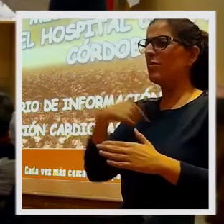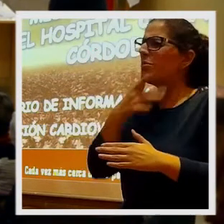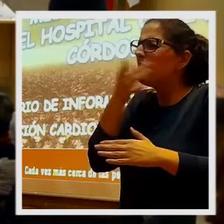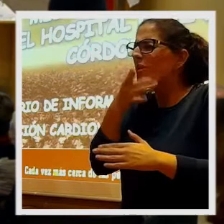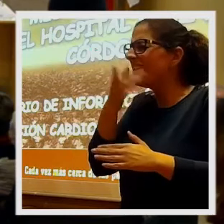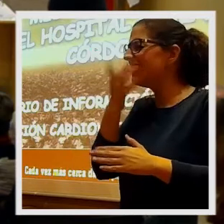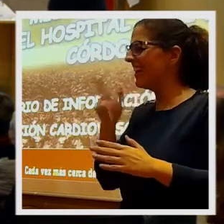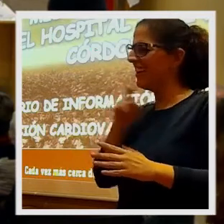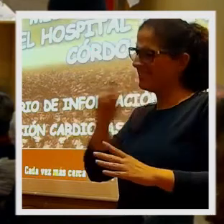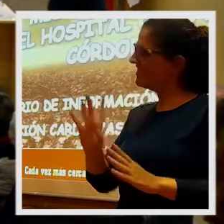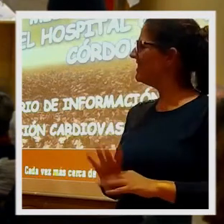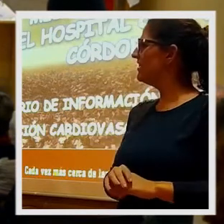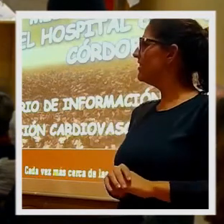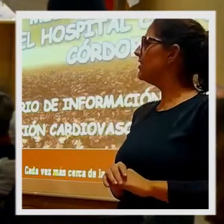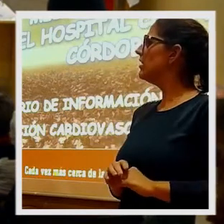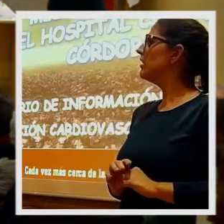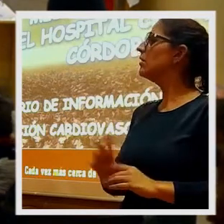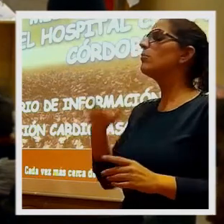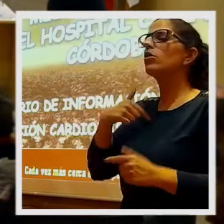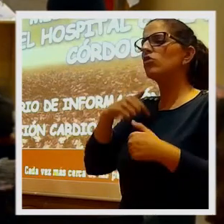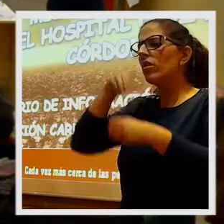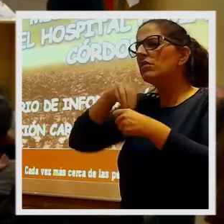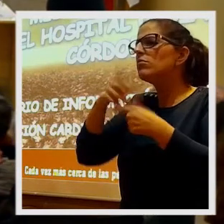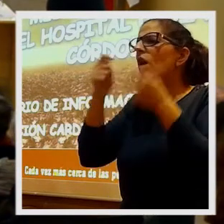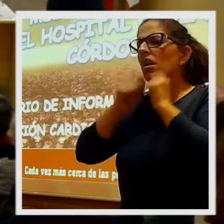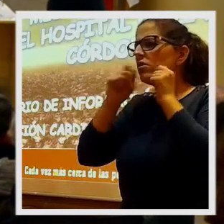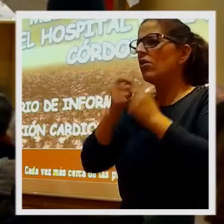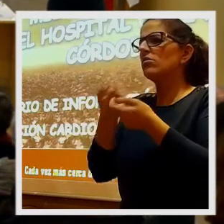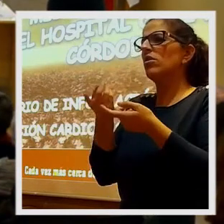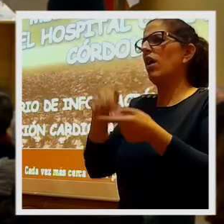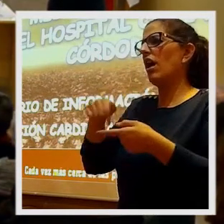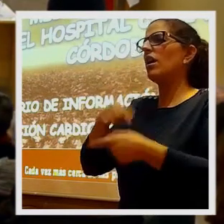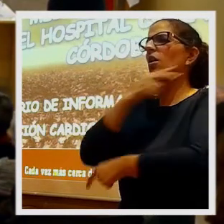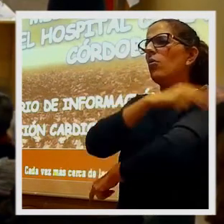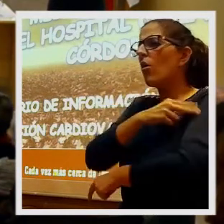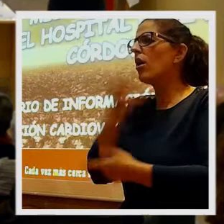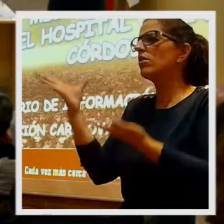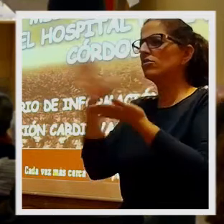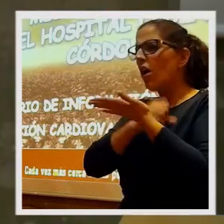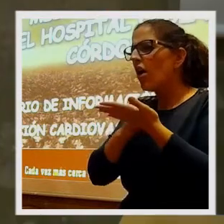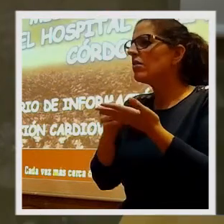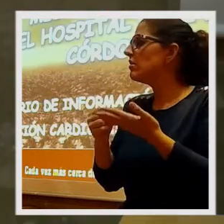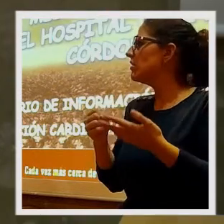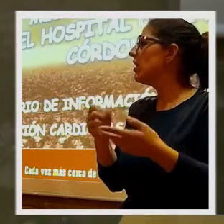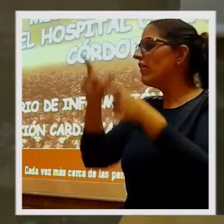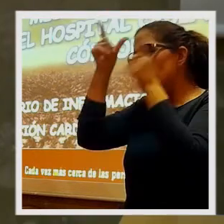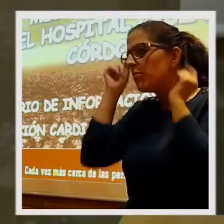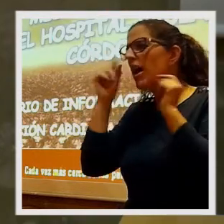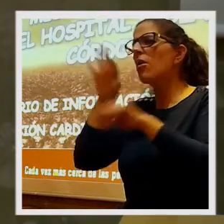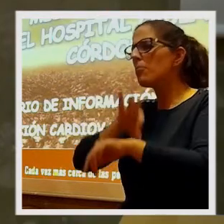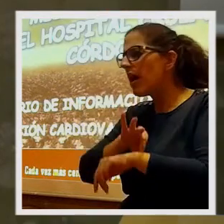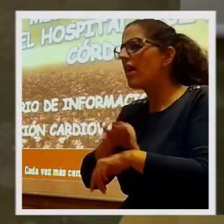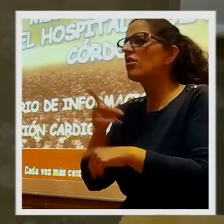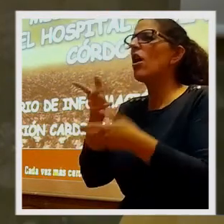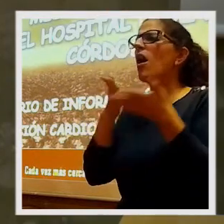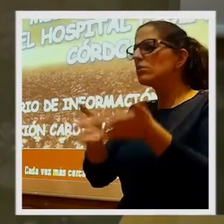metido aquí, pero que el trato que recibí del personal del hospital, tanto facultativo como de enfermeros, como de